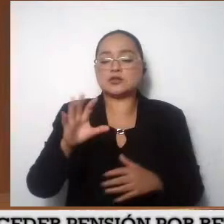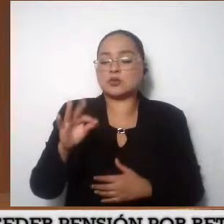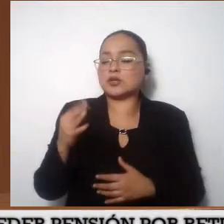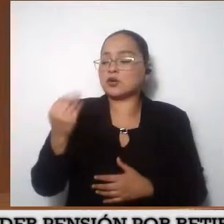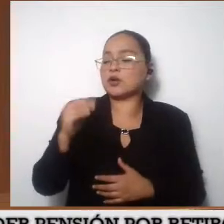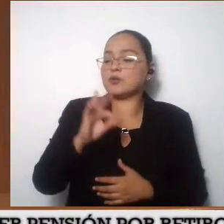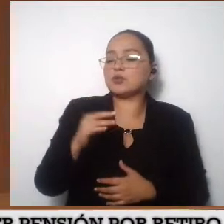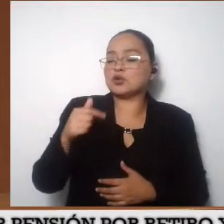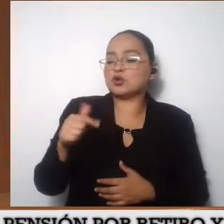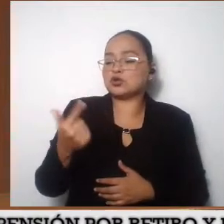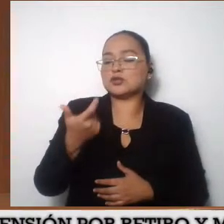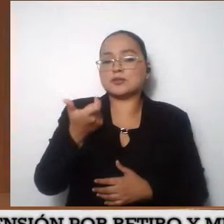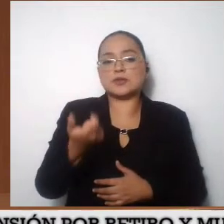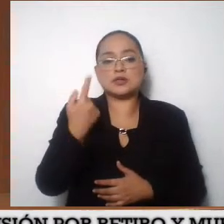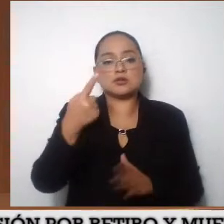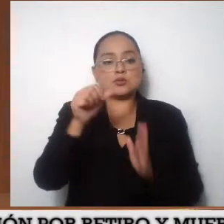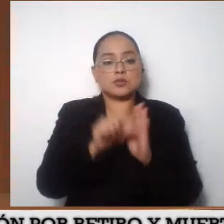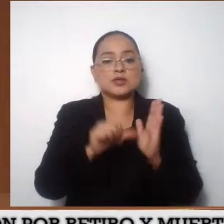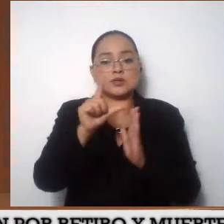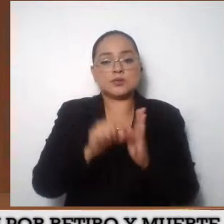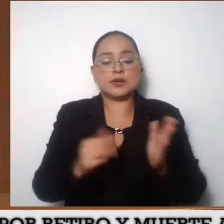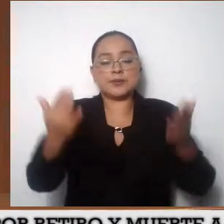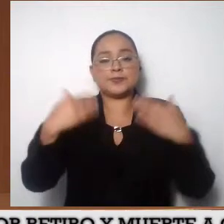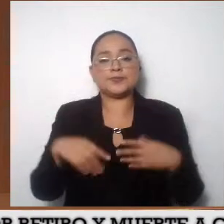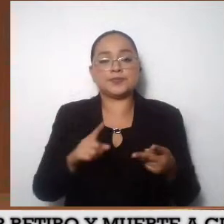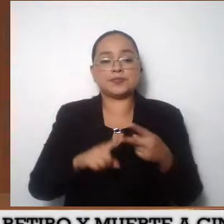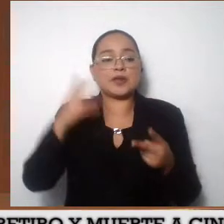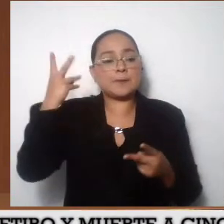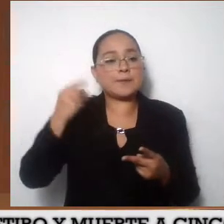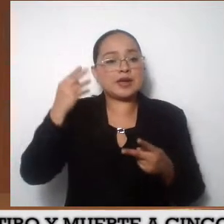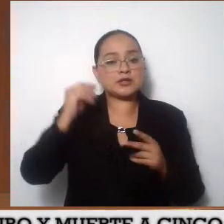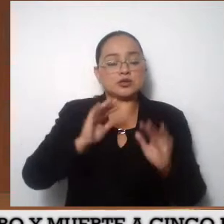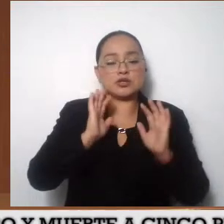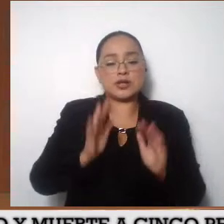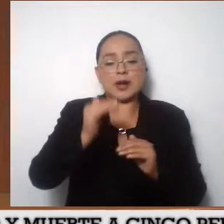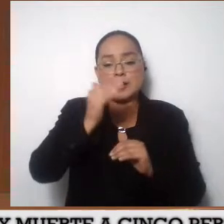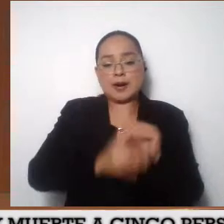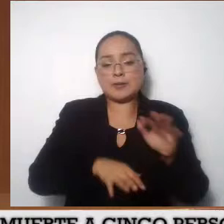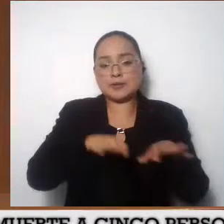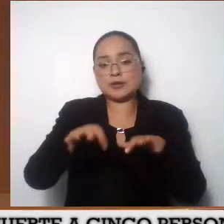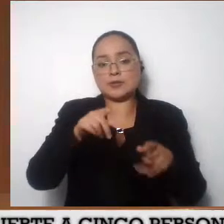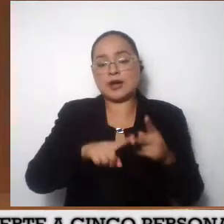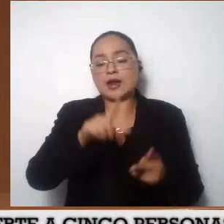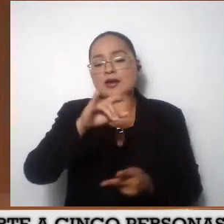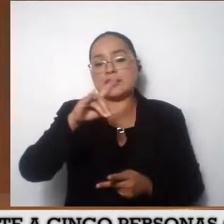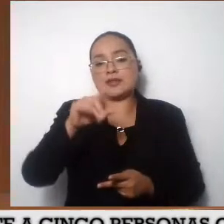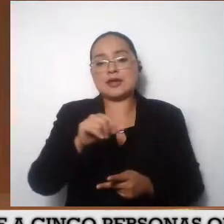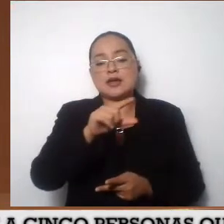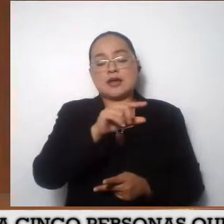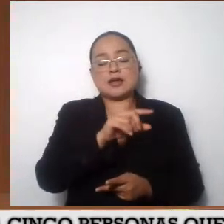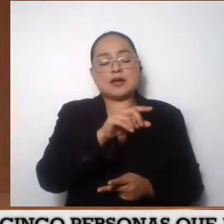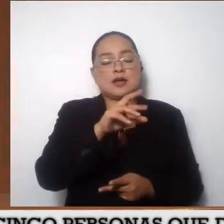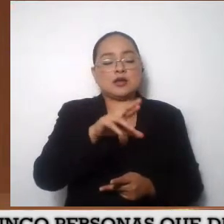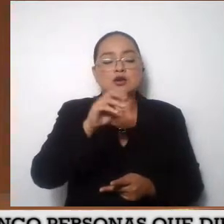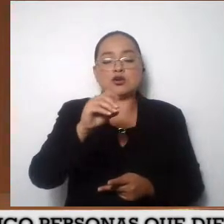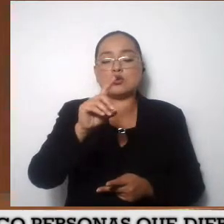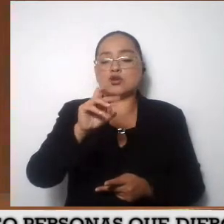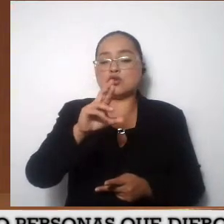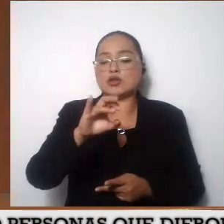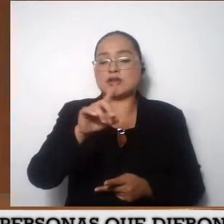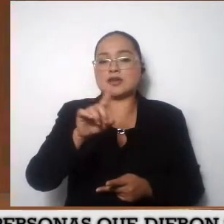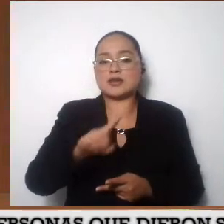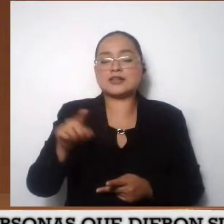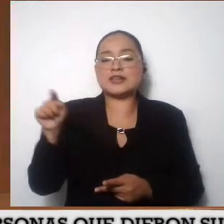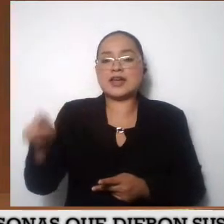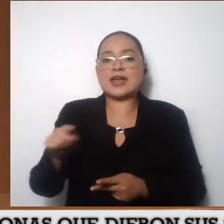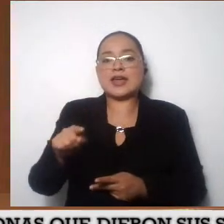12,749.12 pesos mensuales. Pensión por retiro a la ciudadana Lidia Rodríguez Velázquez, categoría celador,